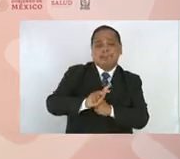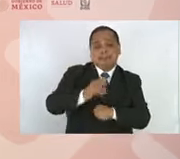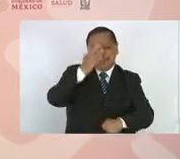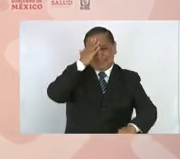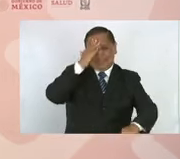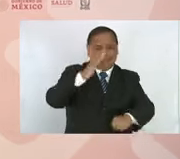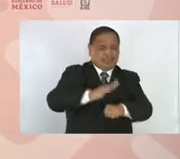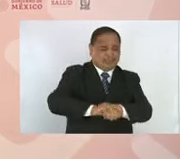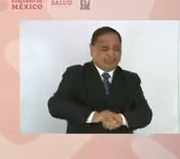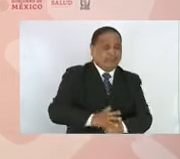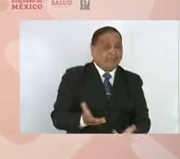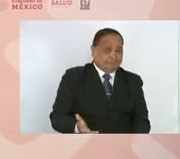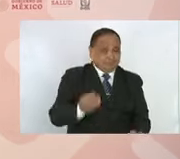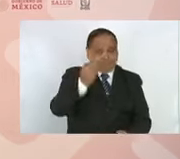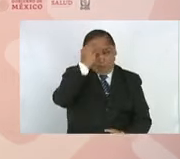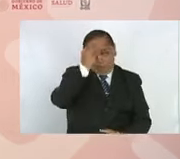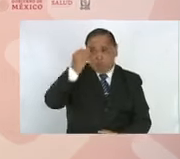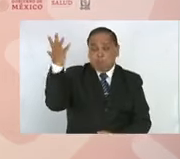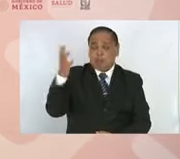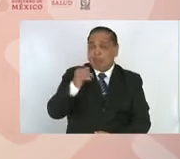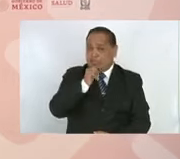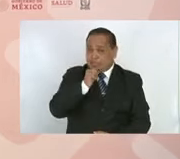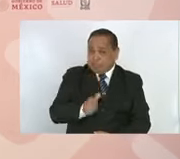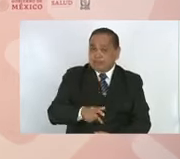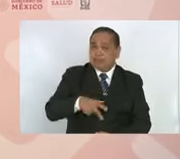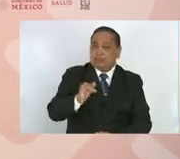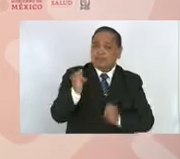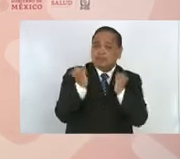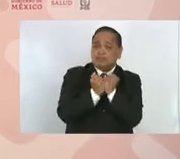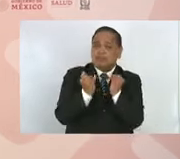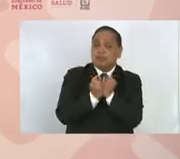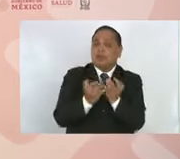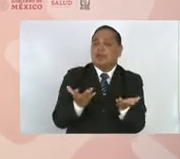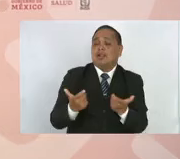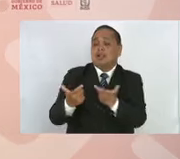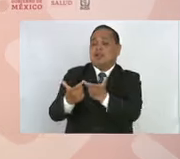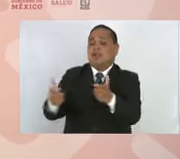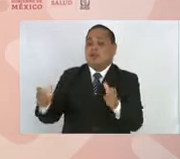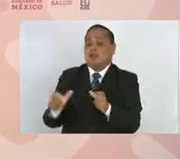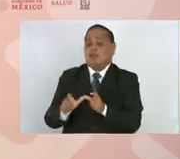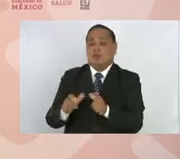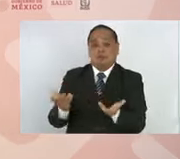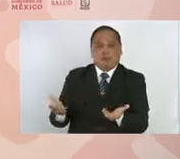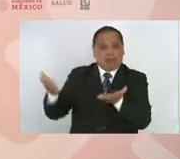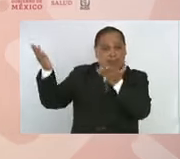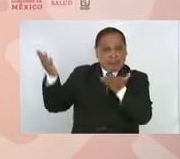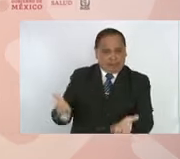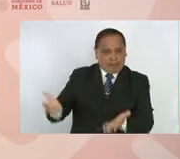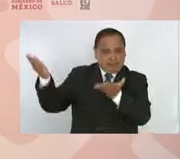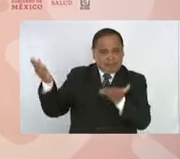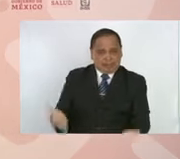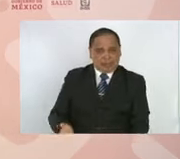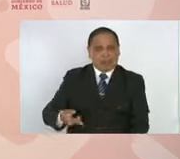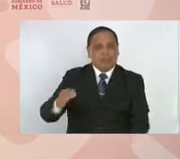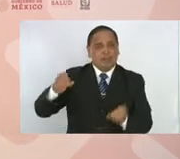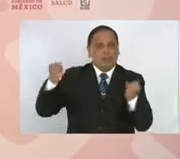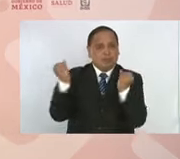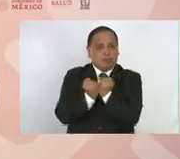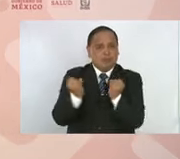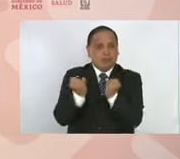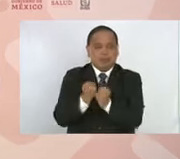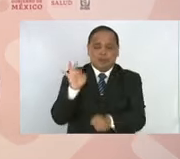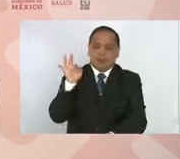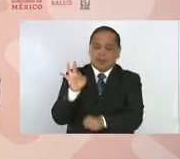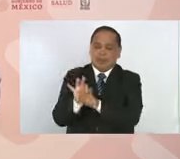también para los más de 1.500 colaboradores de la brigada Henry Riff que llegaron a estas tierras para acompañar y